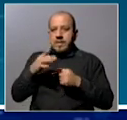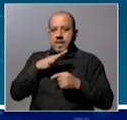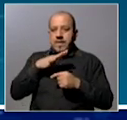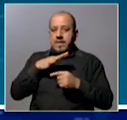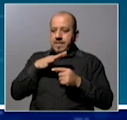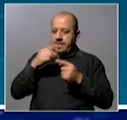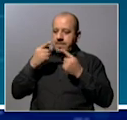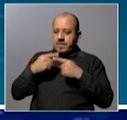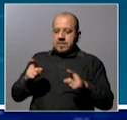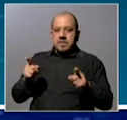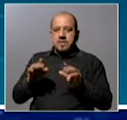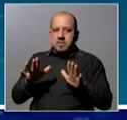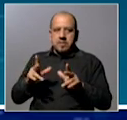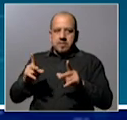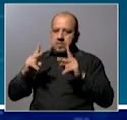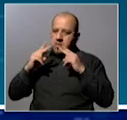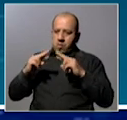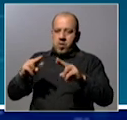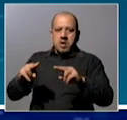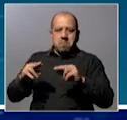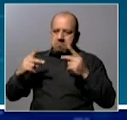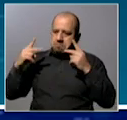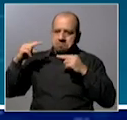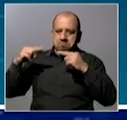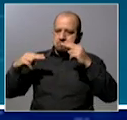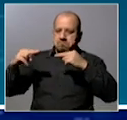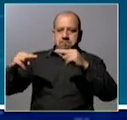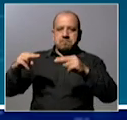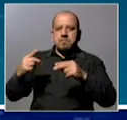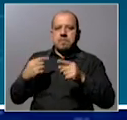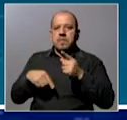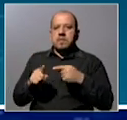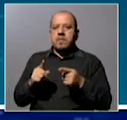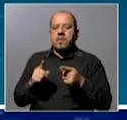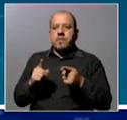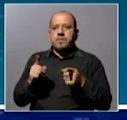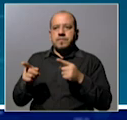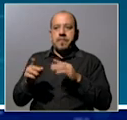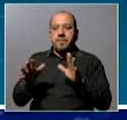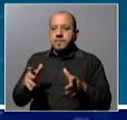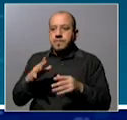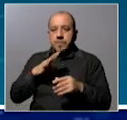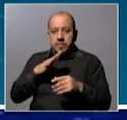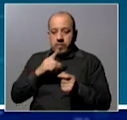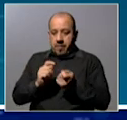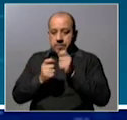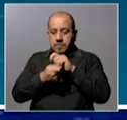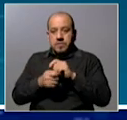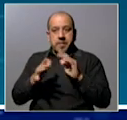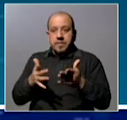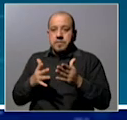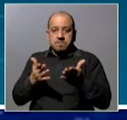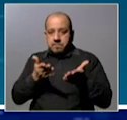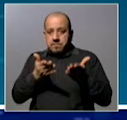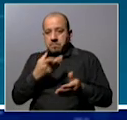diferencia prácticamente no se mueve y los pequeños movimientos son en favor del Frente Amplio. O sea, si hay algún movimiento